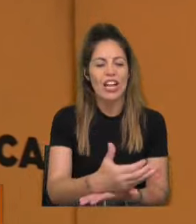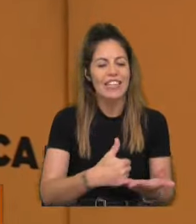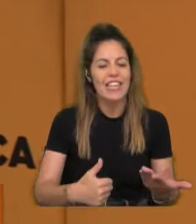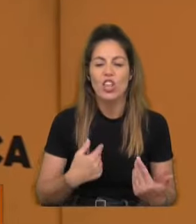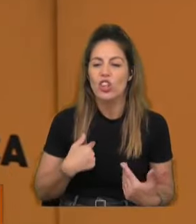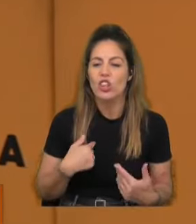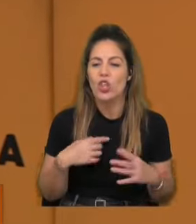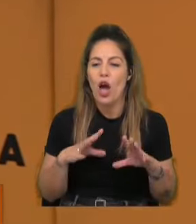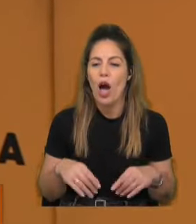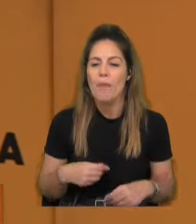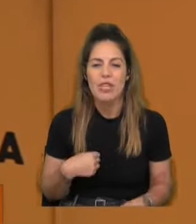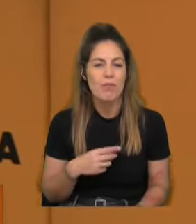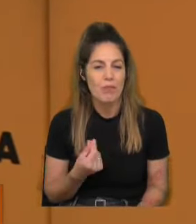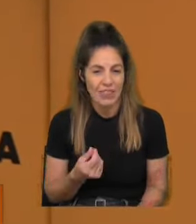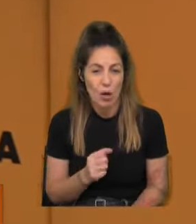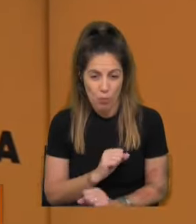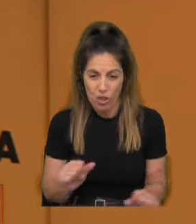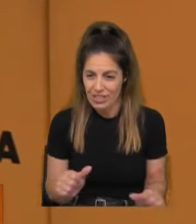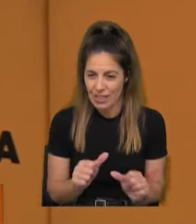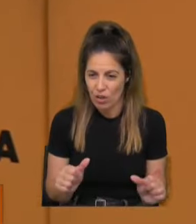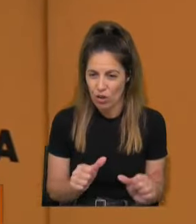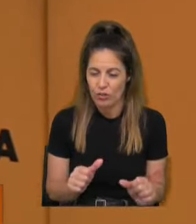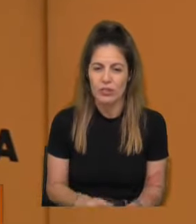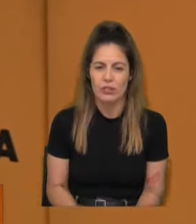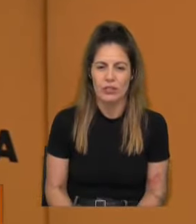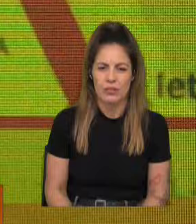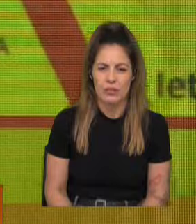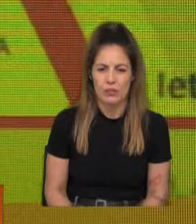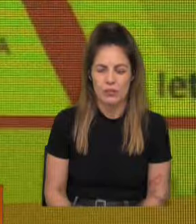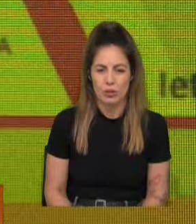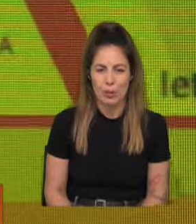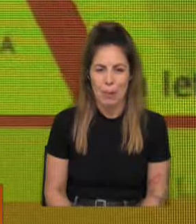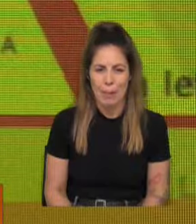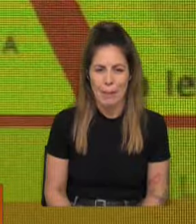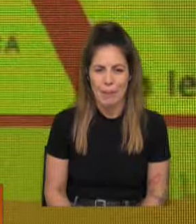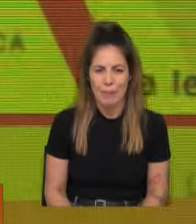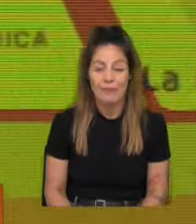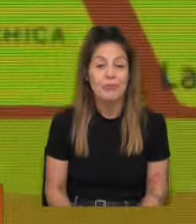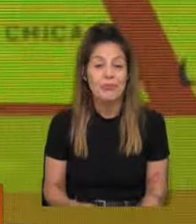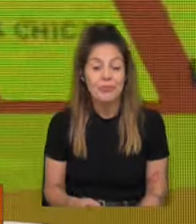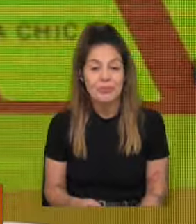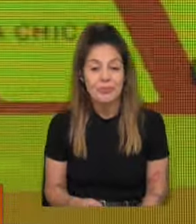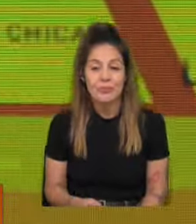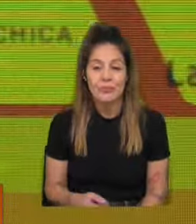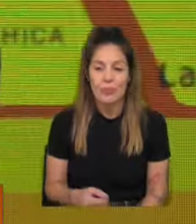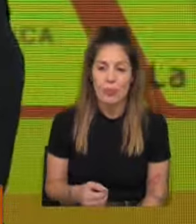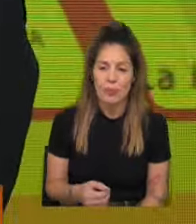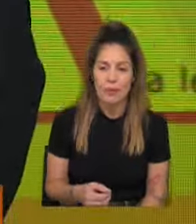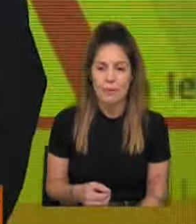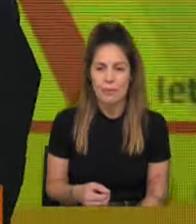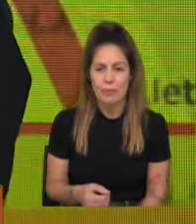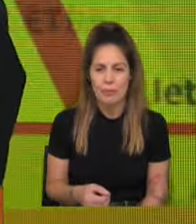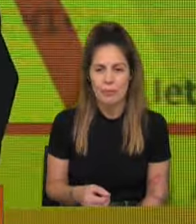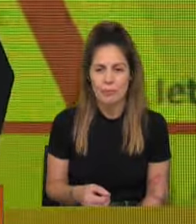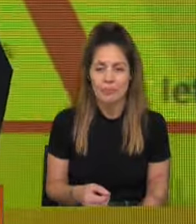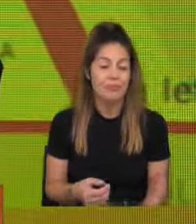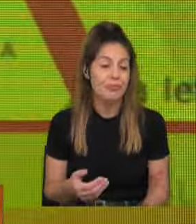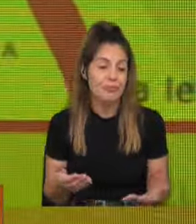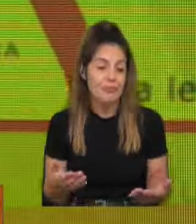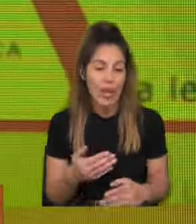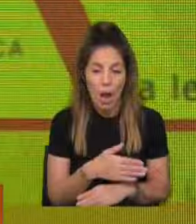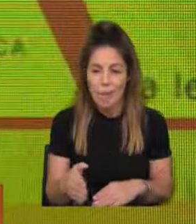plata puedo hacerlo a V Sergio Ah bueno este ahora a